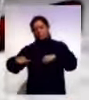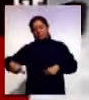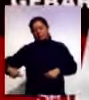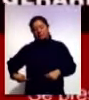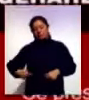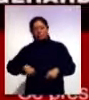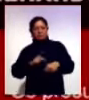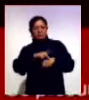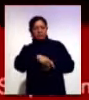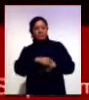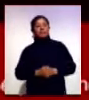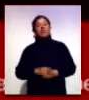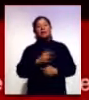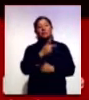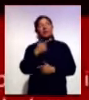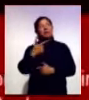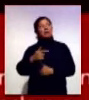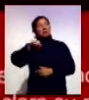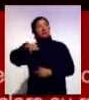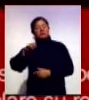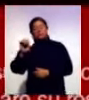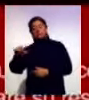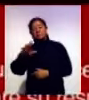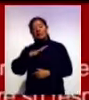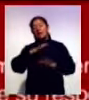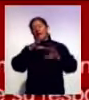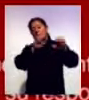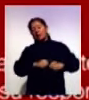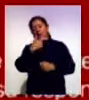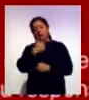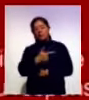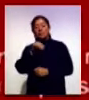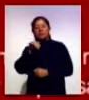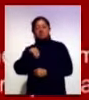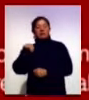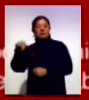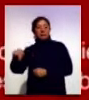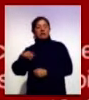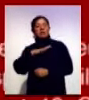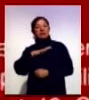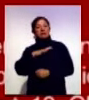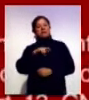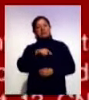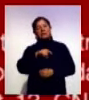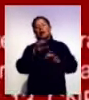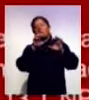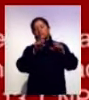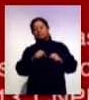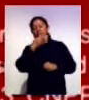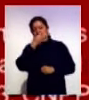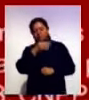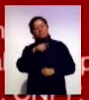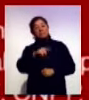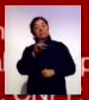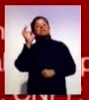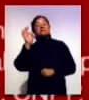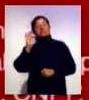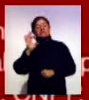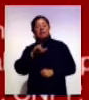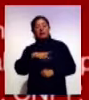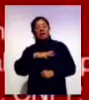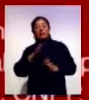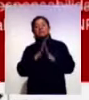La Procuraduría General de Justicia del Estado logró la captura de Gerardo Maximiliano N., quien contaba con una orden de aprehensión por su probable participación en